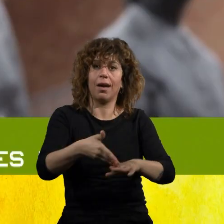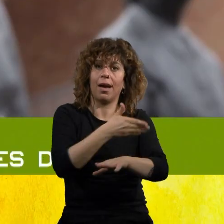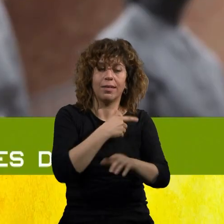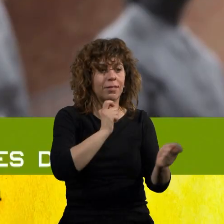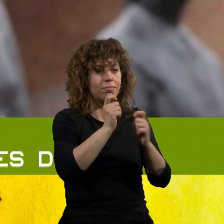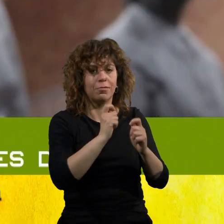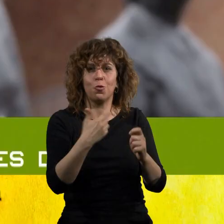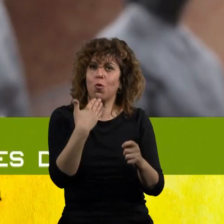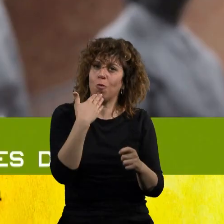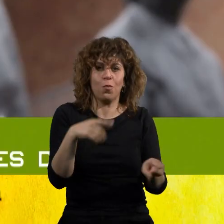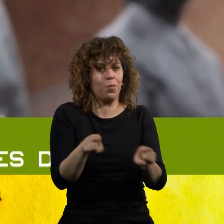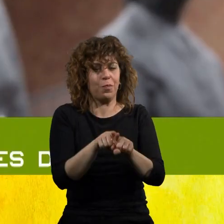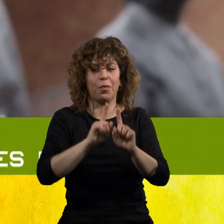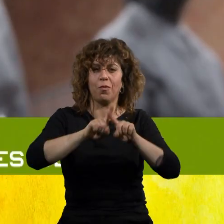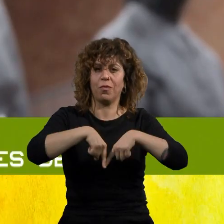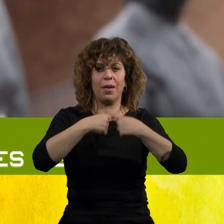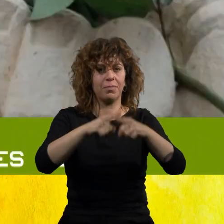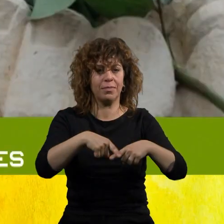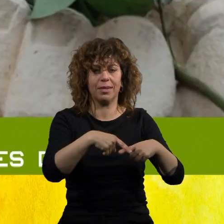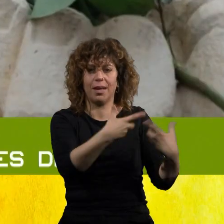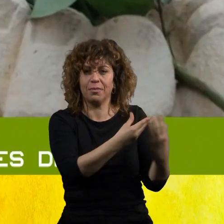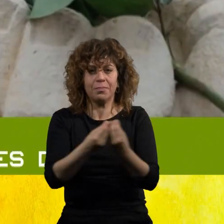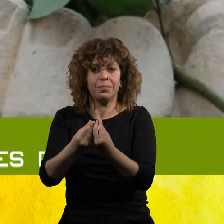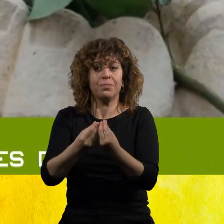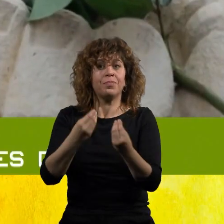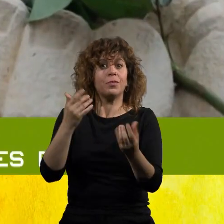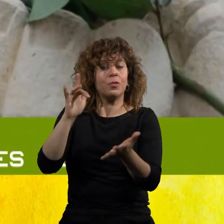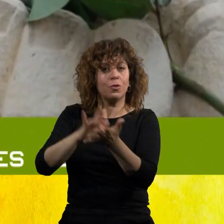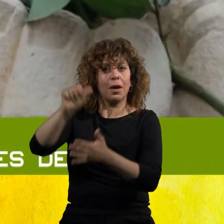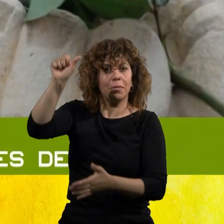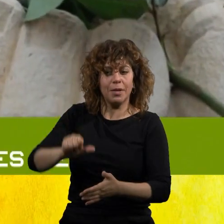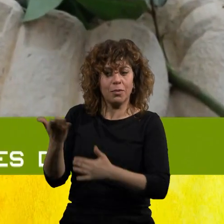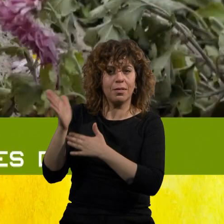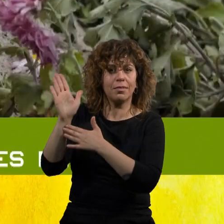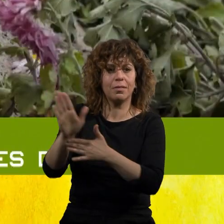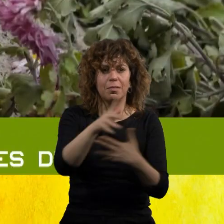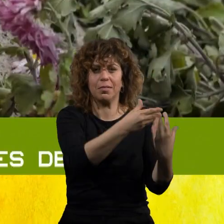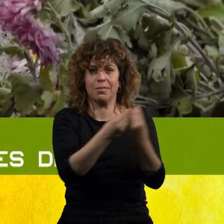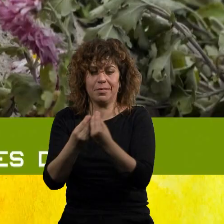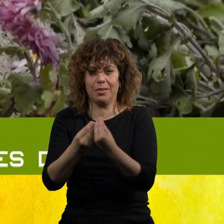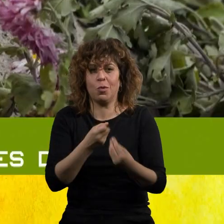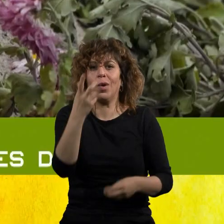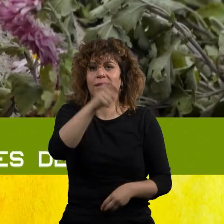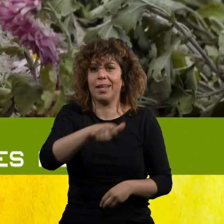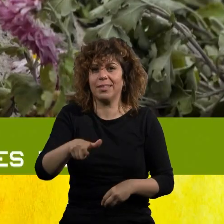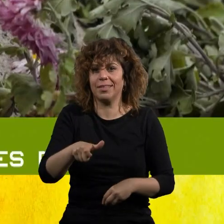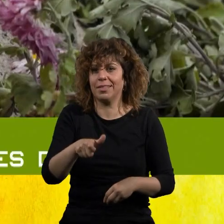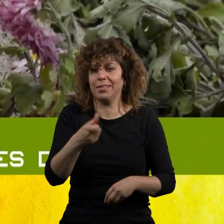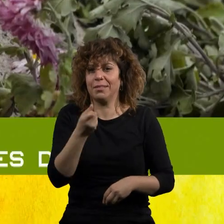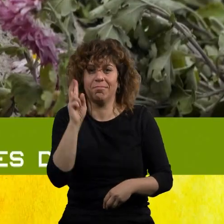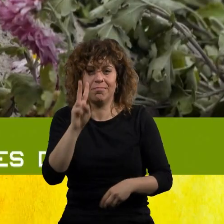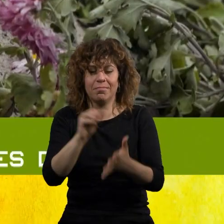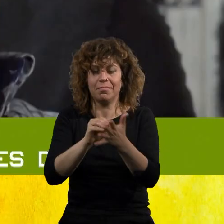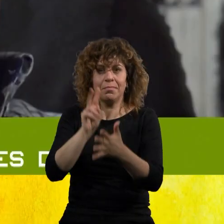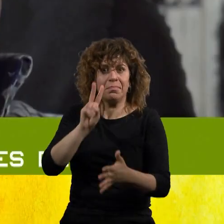son mi familia. De hecho, muchos de ellos me acompañan siempre allá donde presento la película. María, yo no sé cuántas veces ha visto la película ya, un montón de gente, ¿no? Ya